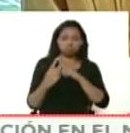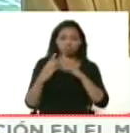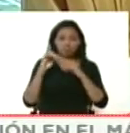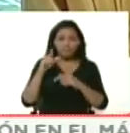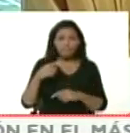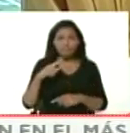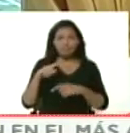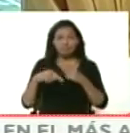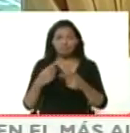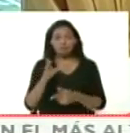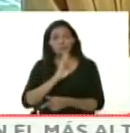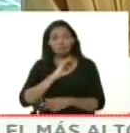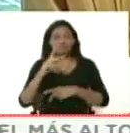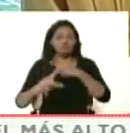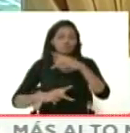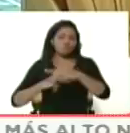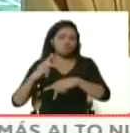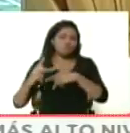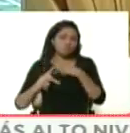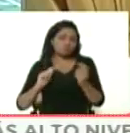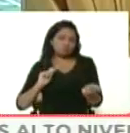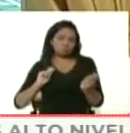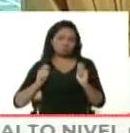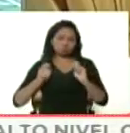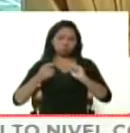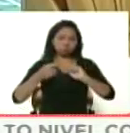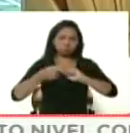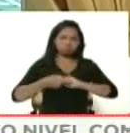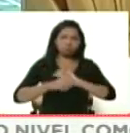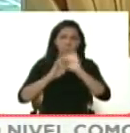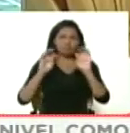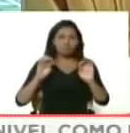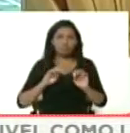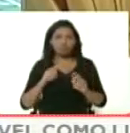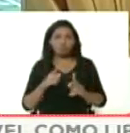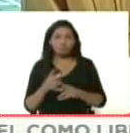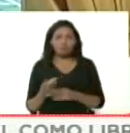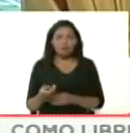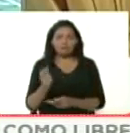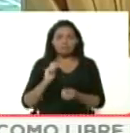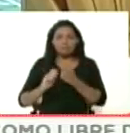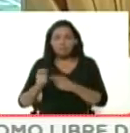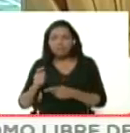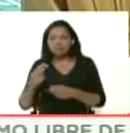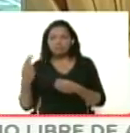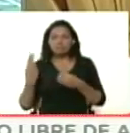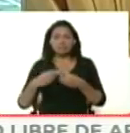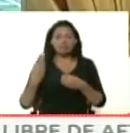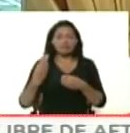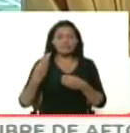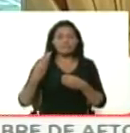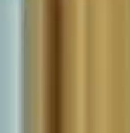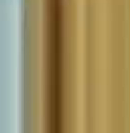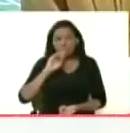el propio proceso de transformación del modelo rentista dependiente petrolero a un